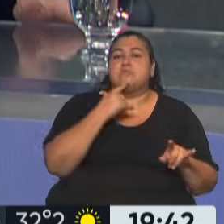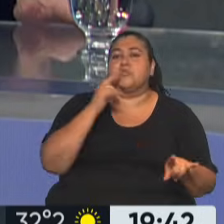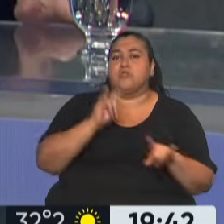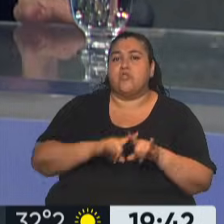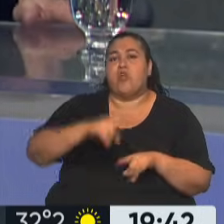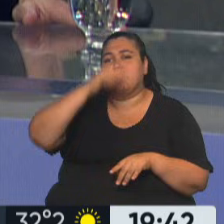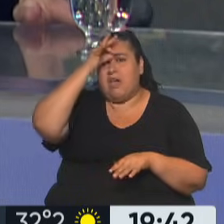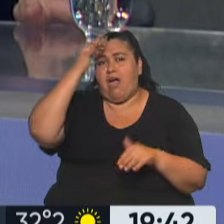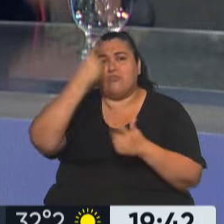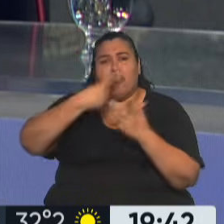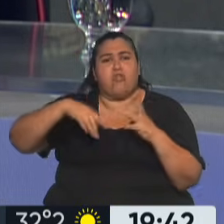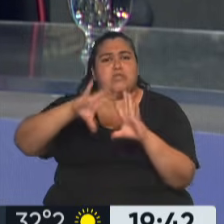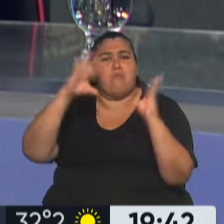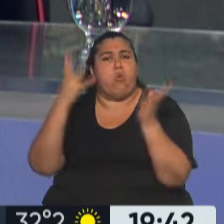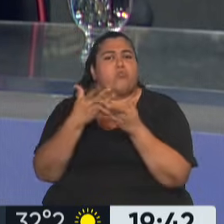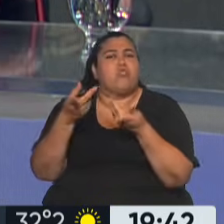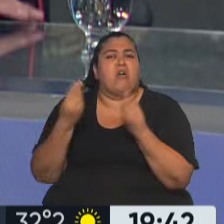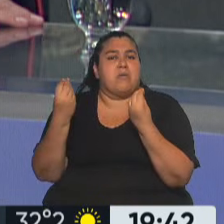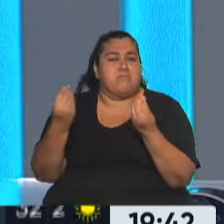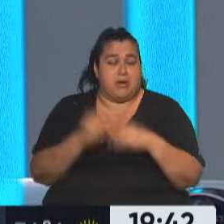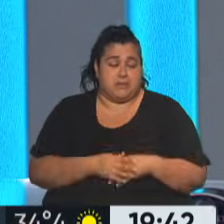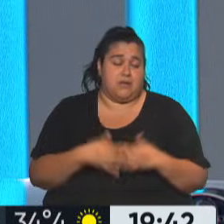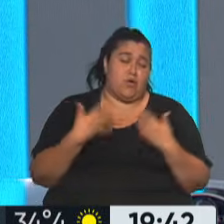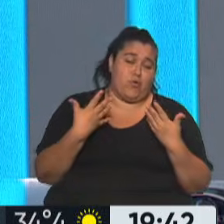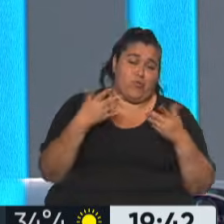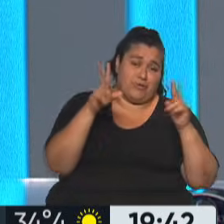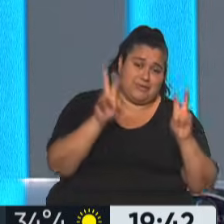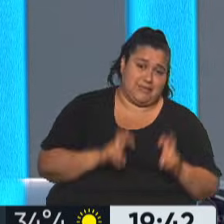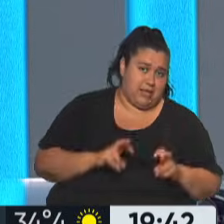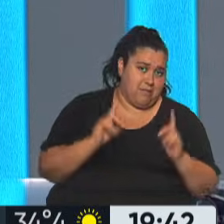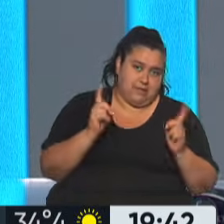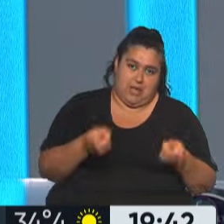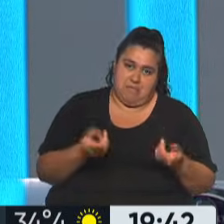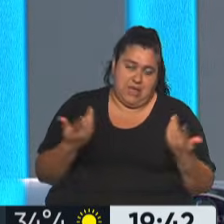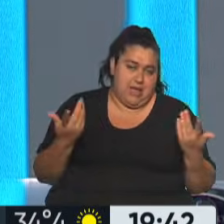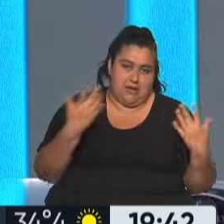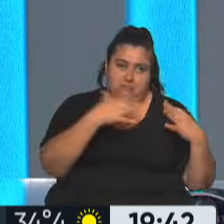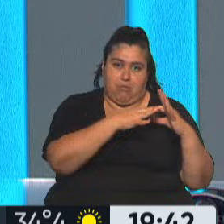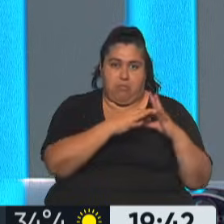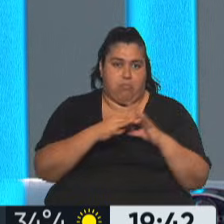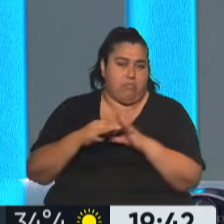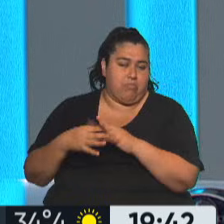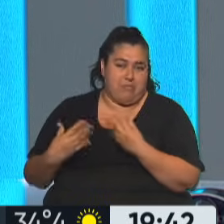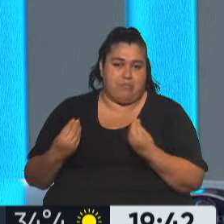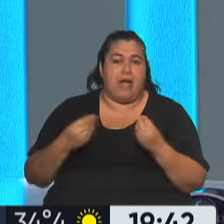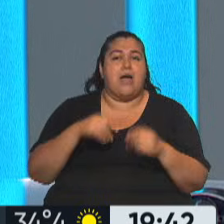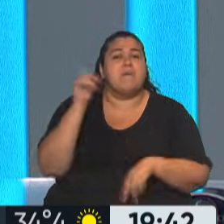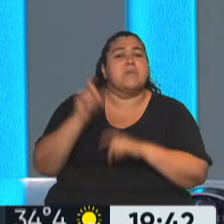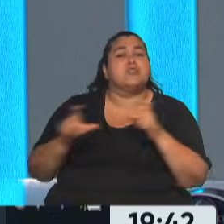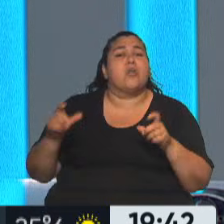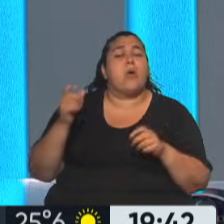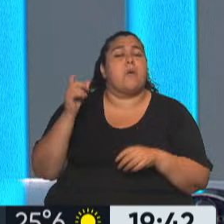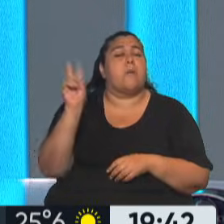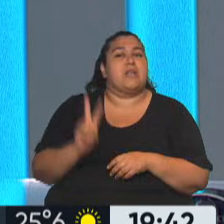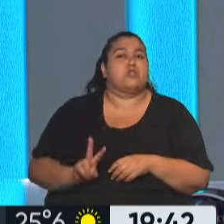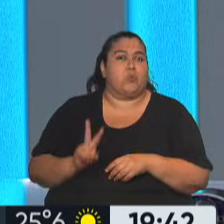Gaby. Bueno, a ver, sí, atravesados obviamente por este tema, hay muchos venezolanos en el mundo que tienen muchísimos seguidores,